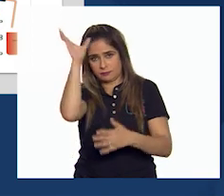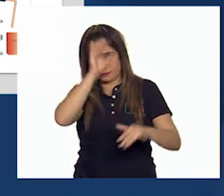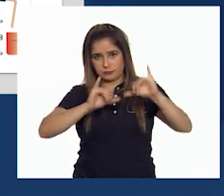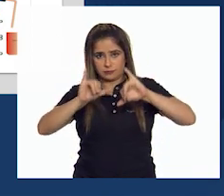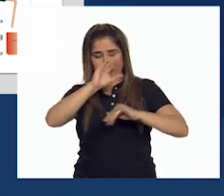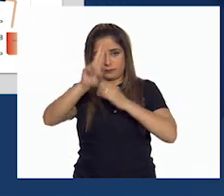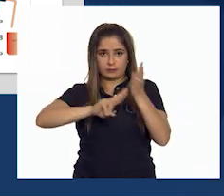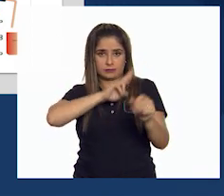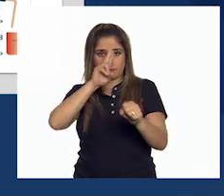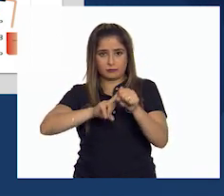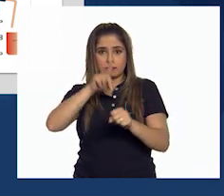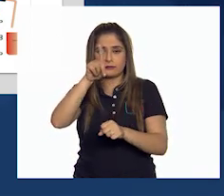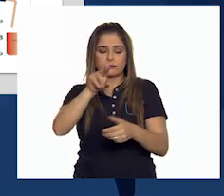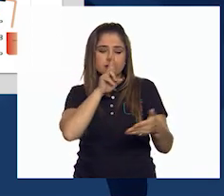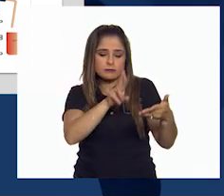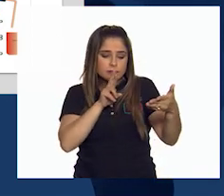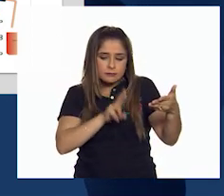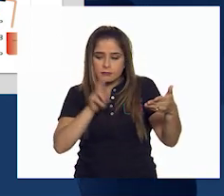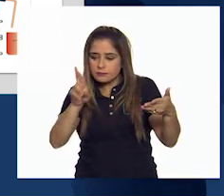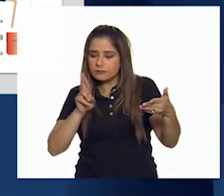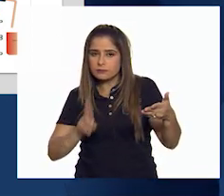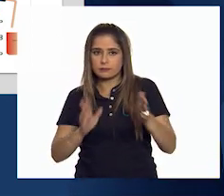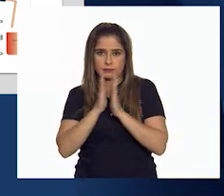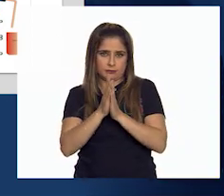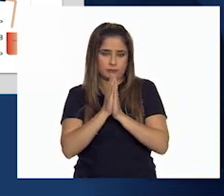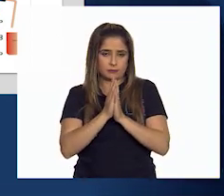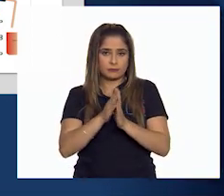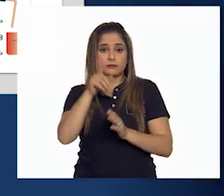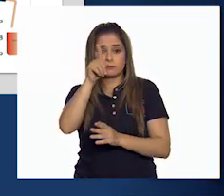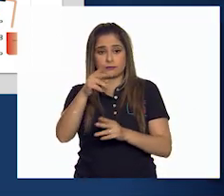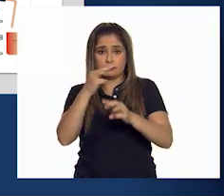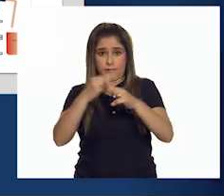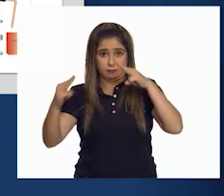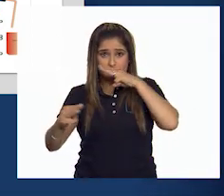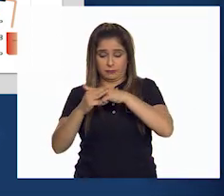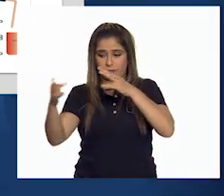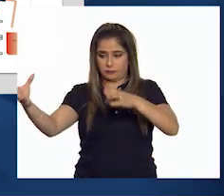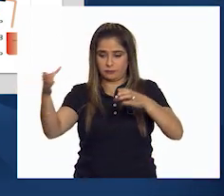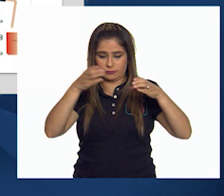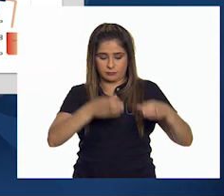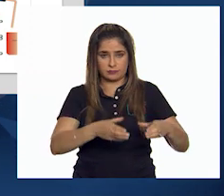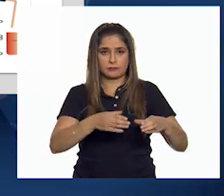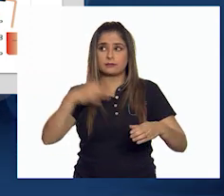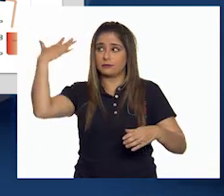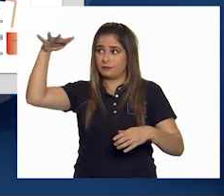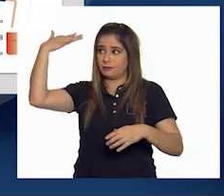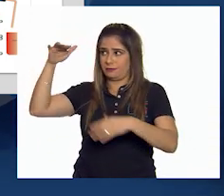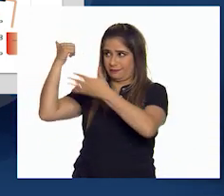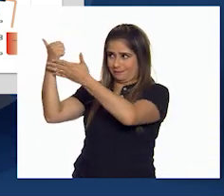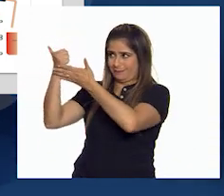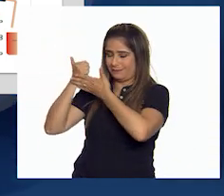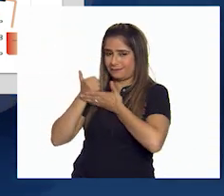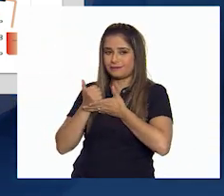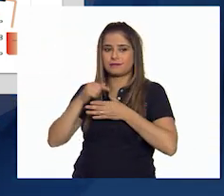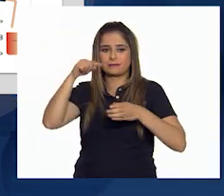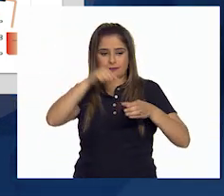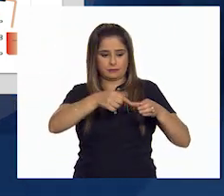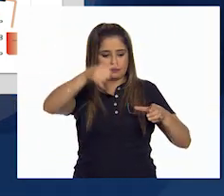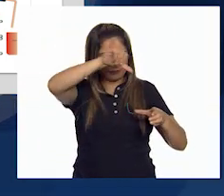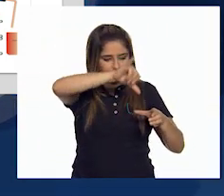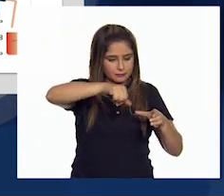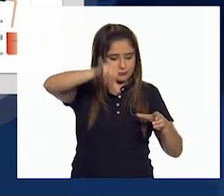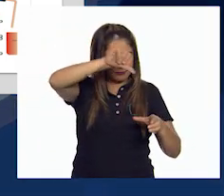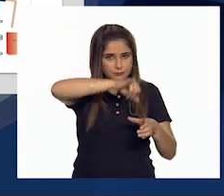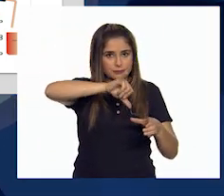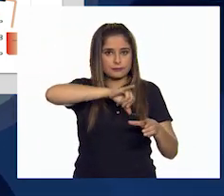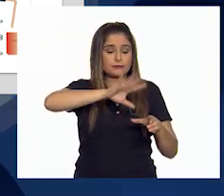Ciencias Naturales. Consigan el material y realicen en su casa con ayuda de un adulto. Contesten las